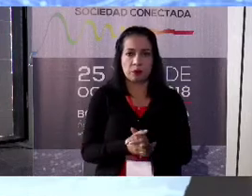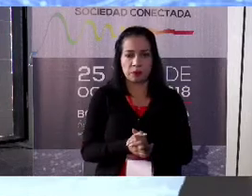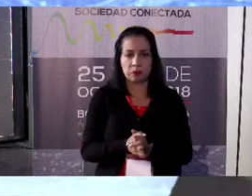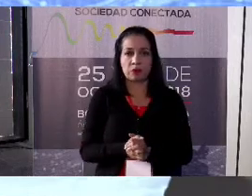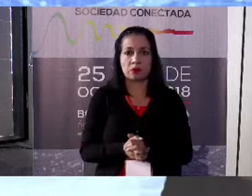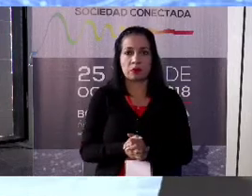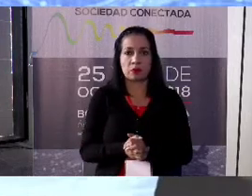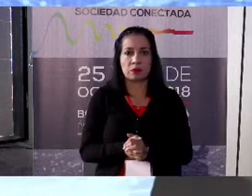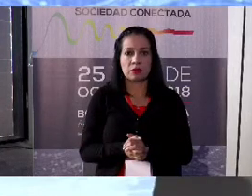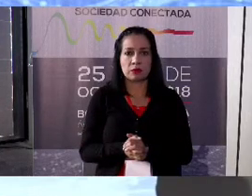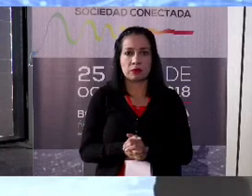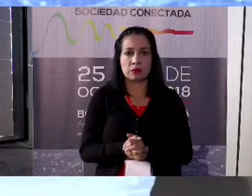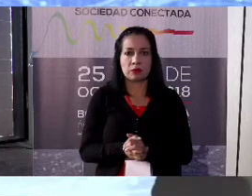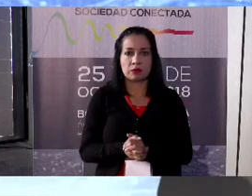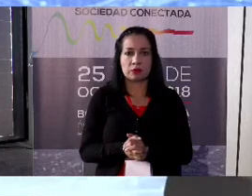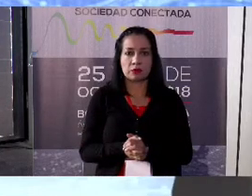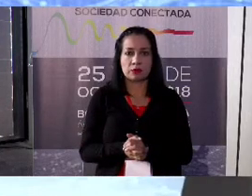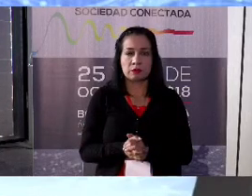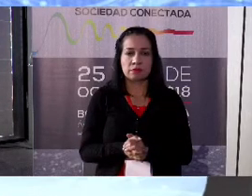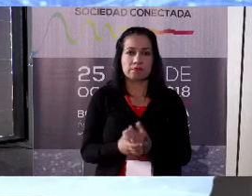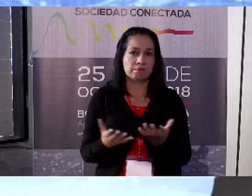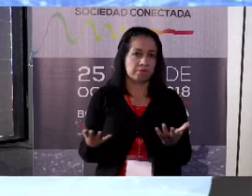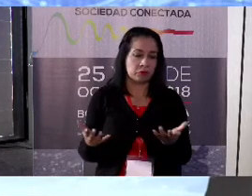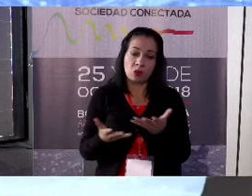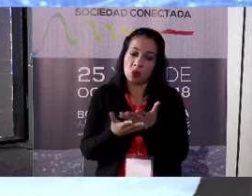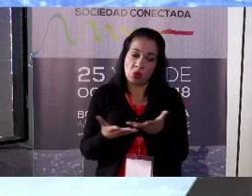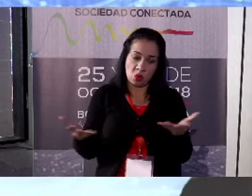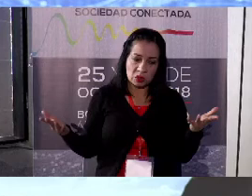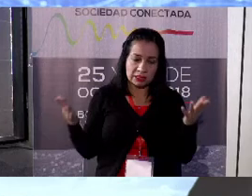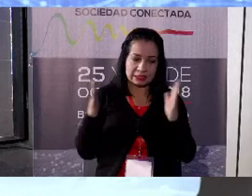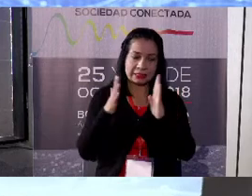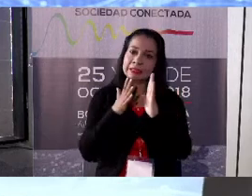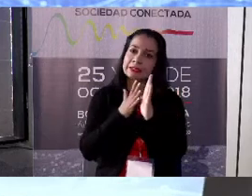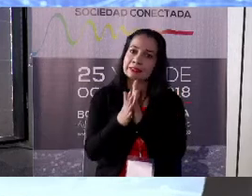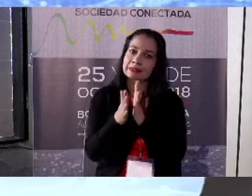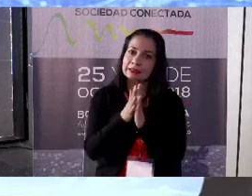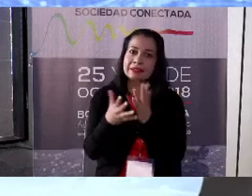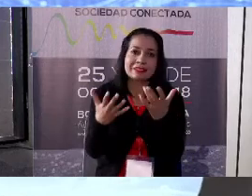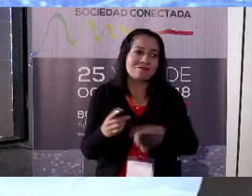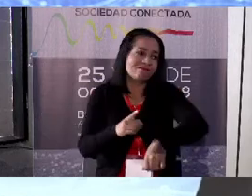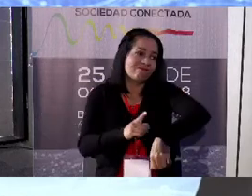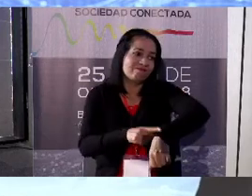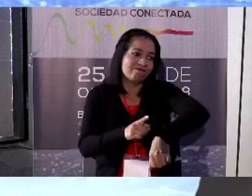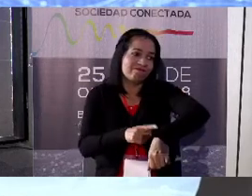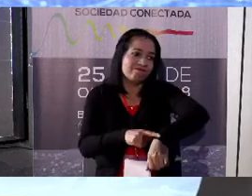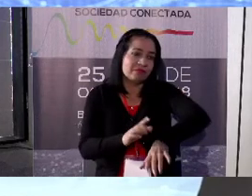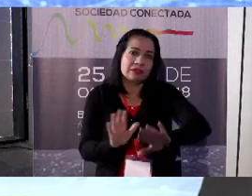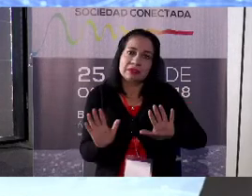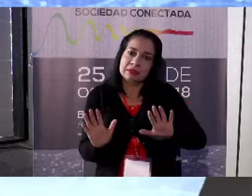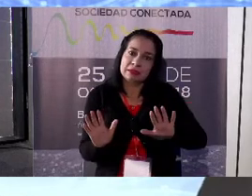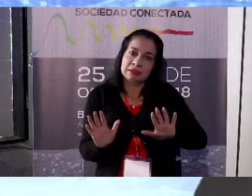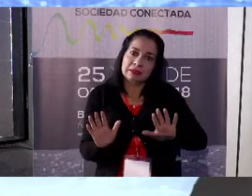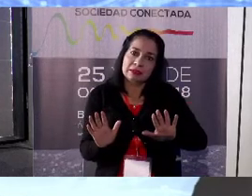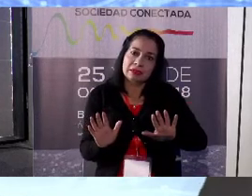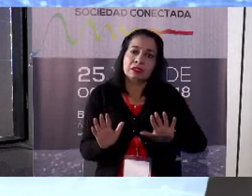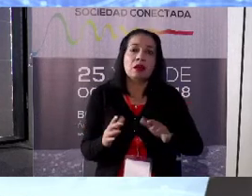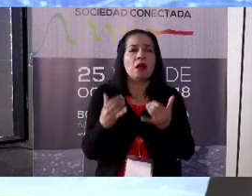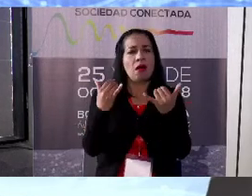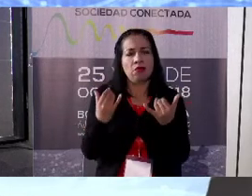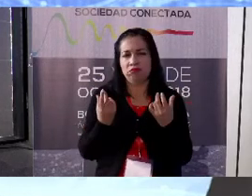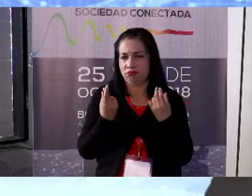cómo voy a brincarme varias cosas que que quería conversar con ustedes porque ya el tiempo se está acabando vamos a ver rápidamente